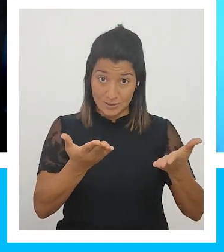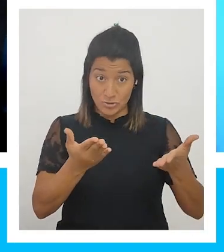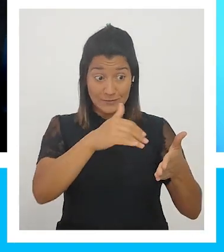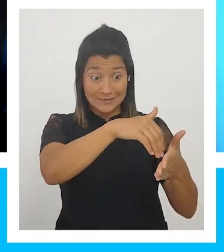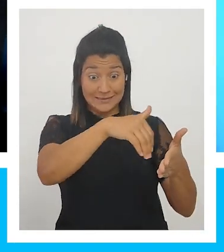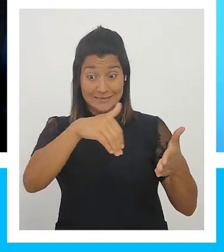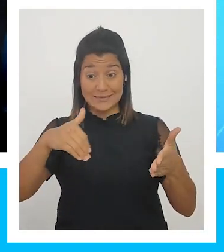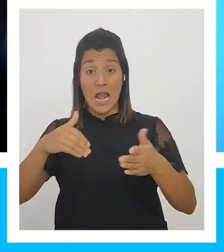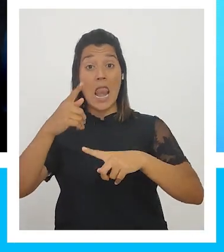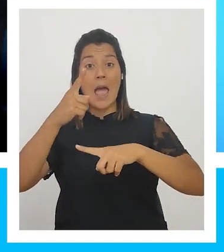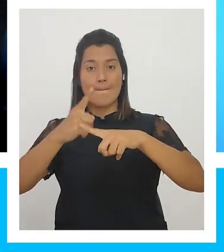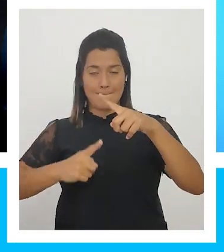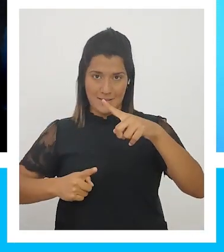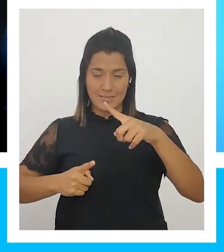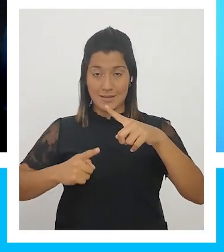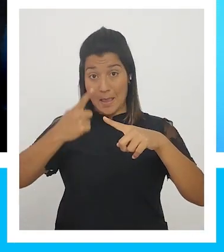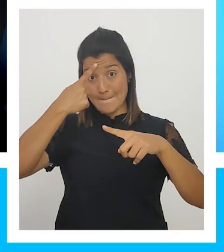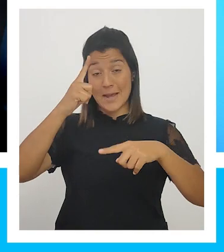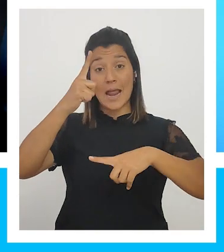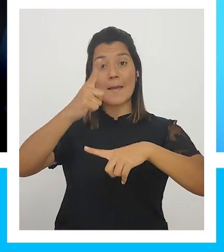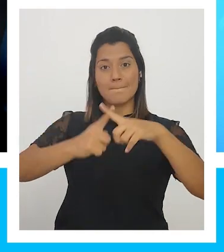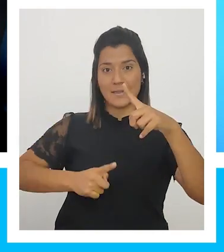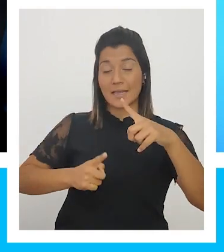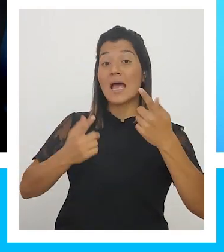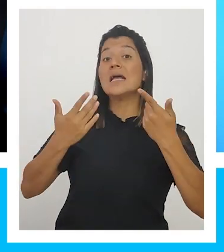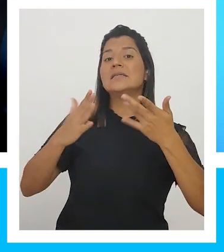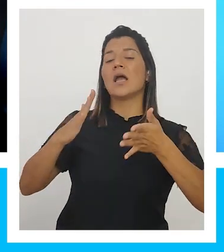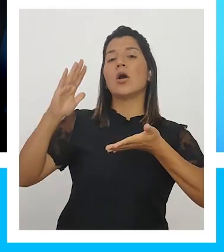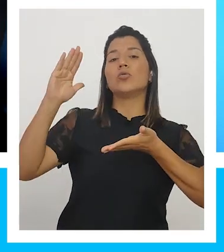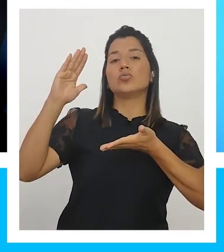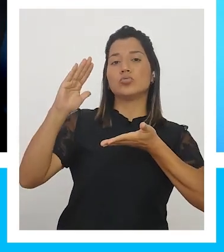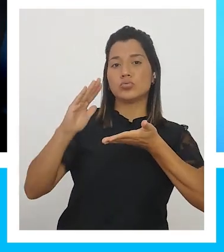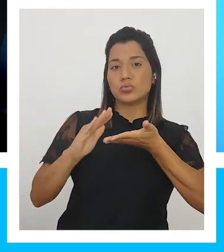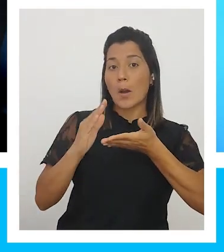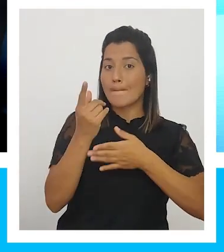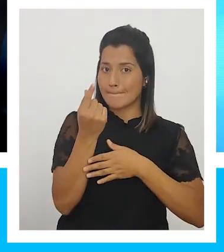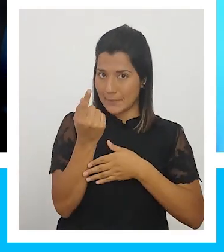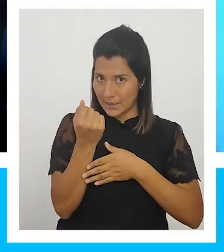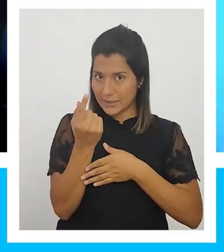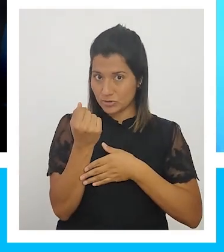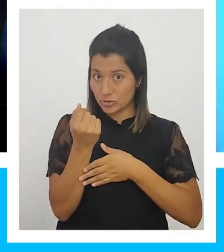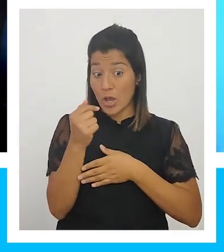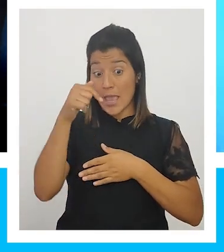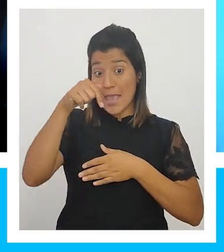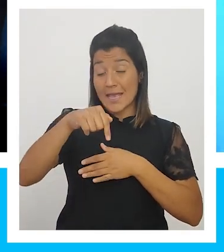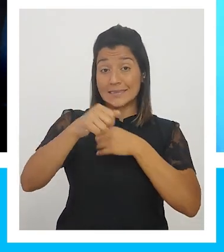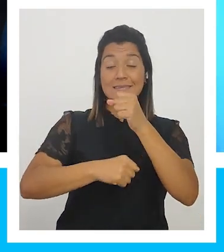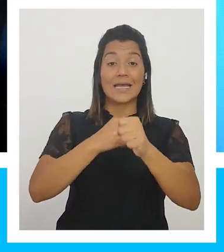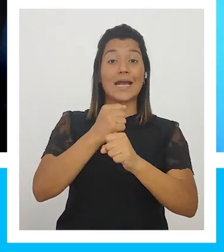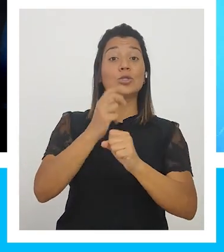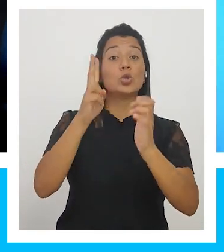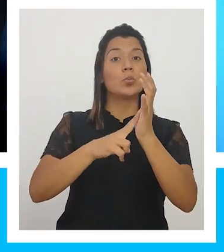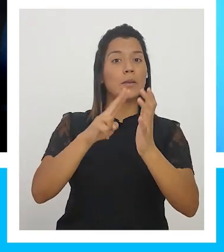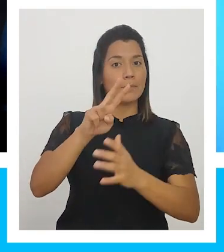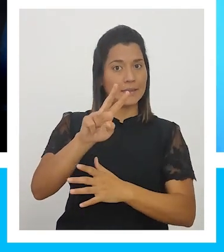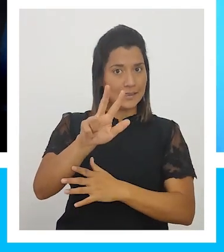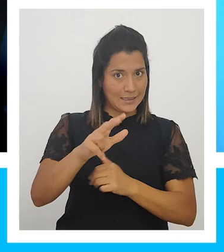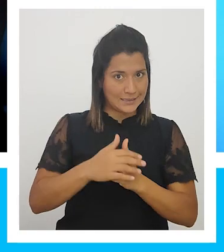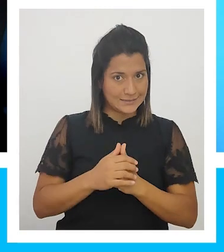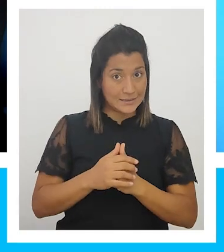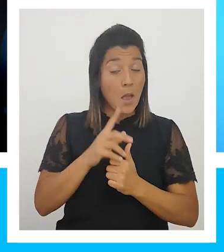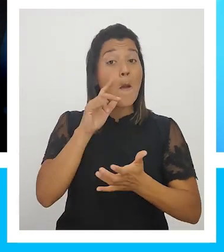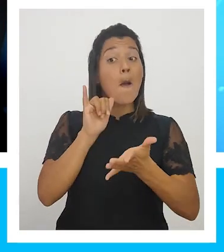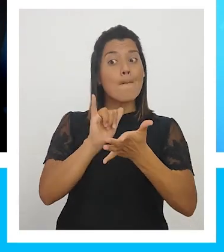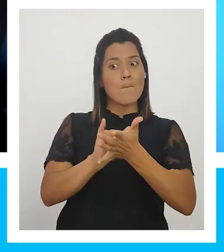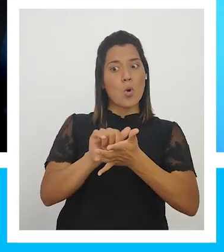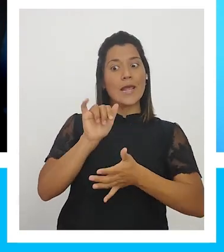mitad de ellos ha habido una disminución de precio en lo que llevamos de 2023. Por ese tipo de cosas, por ese control que